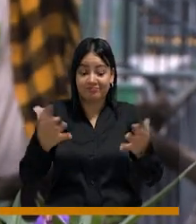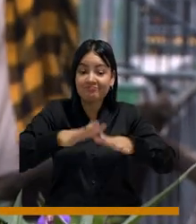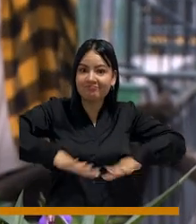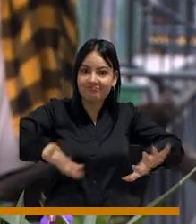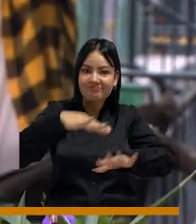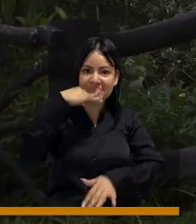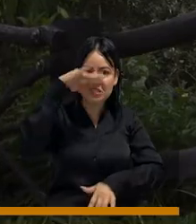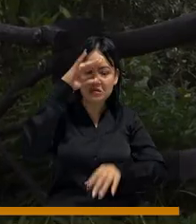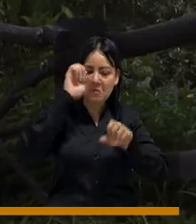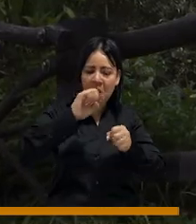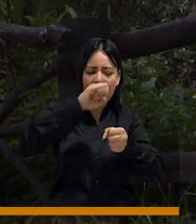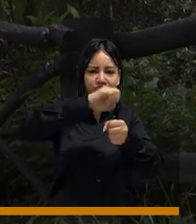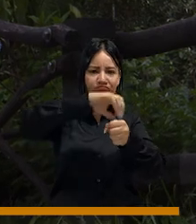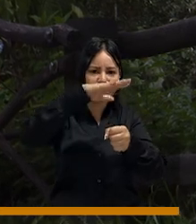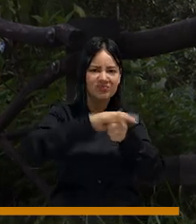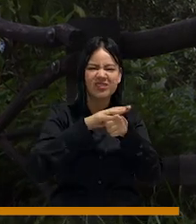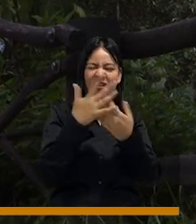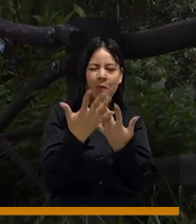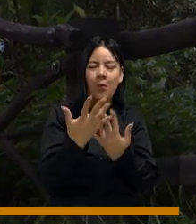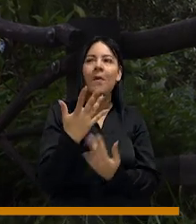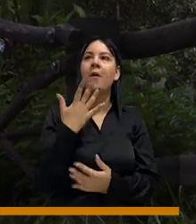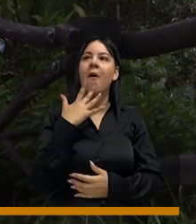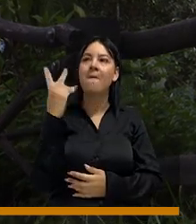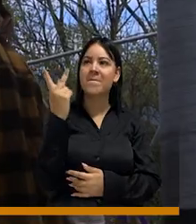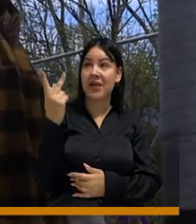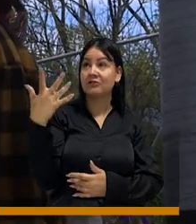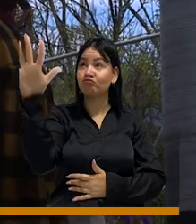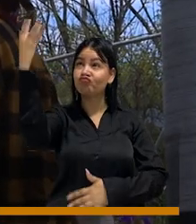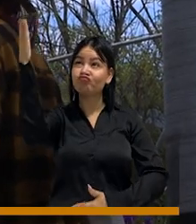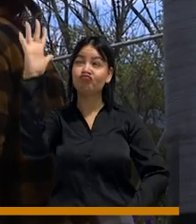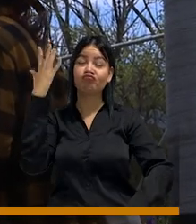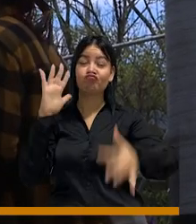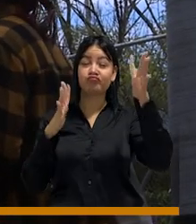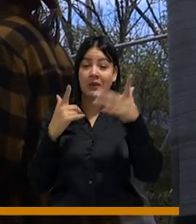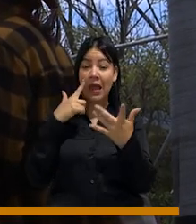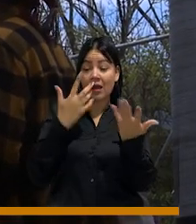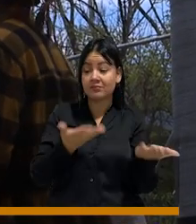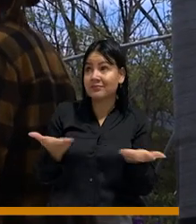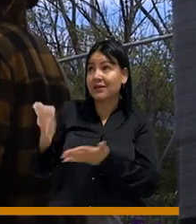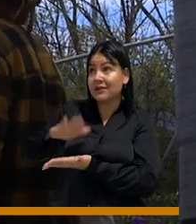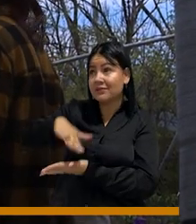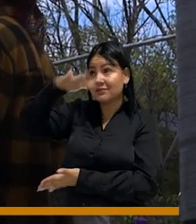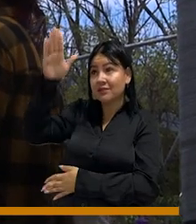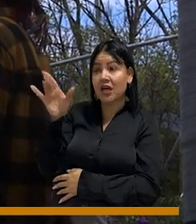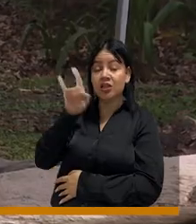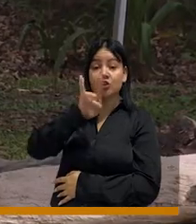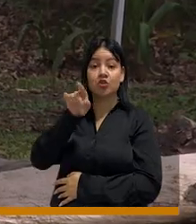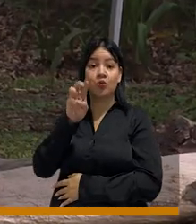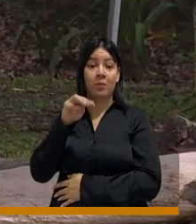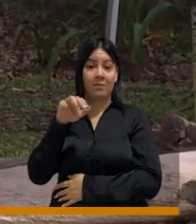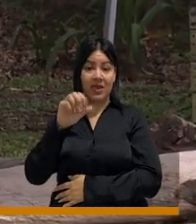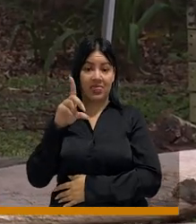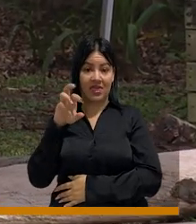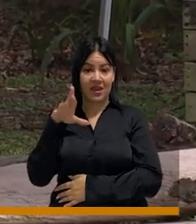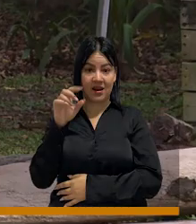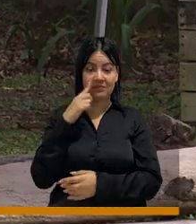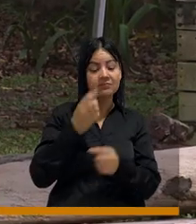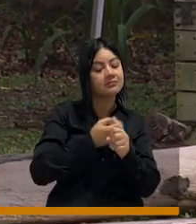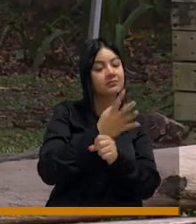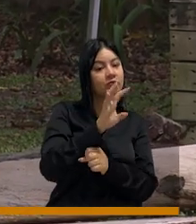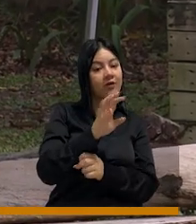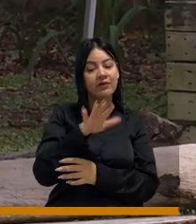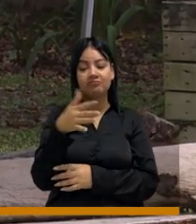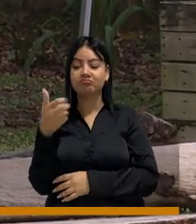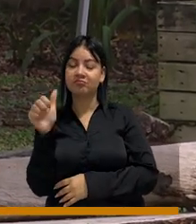Medellín tiene todo para ser un distrito verde. Estamos acá en el Cerro La Somadera, entre la Comuna 9 y 10. Y les quiero